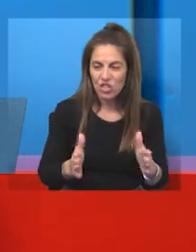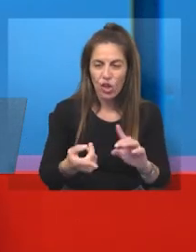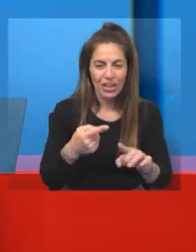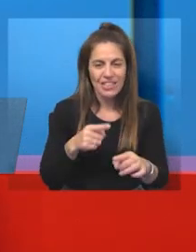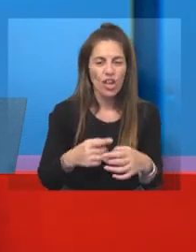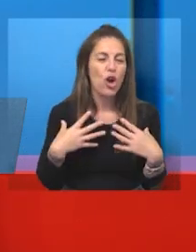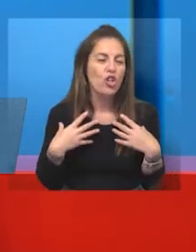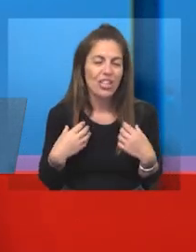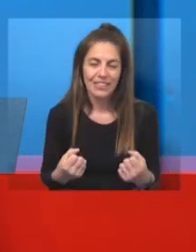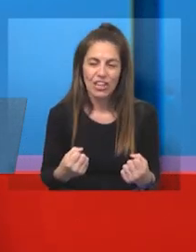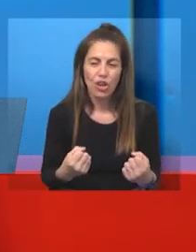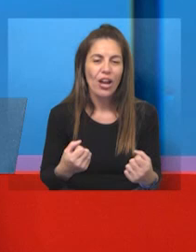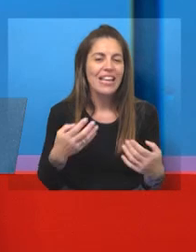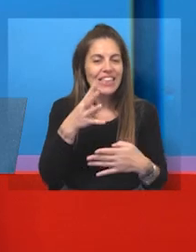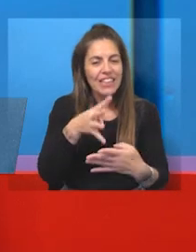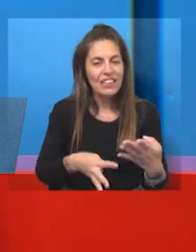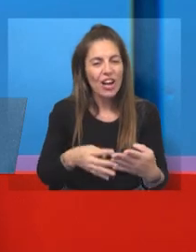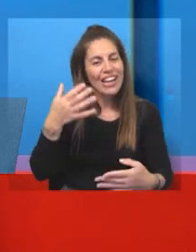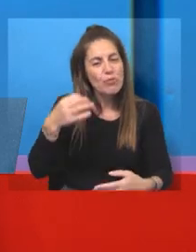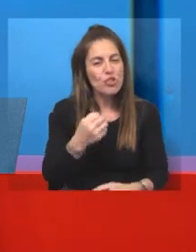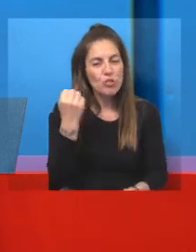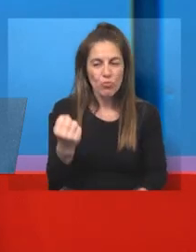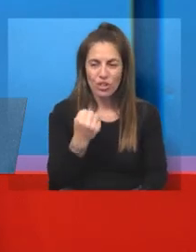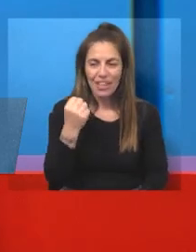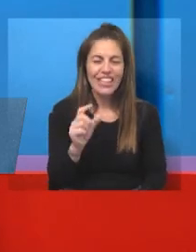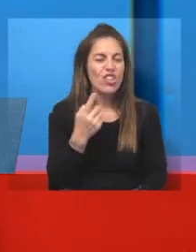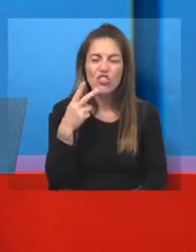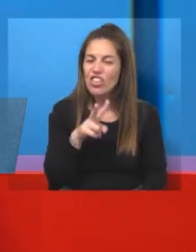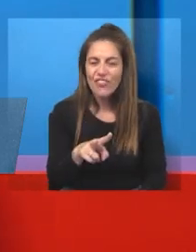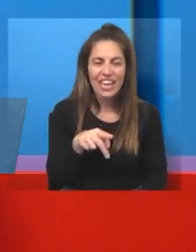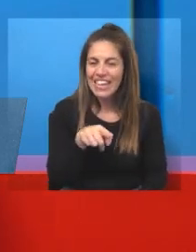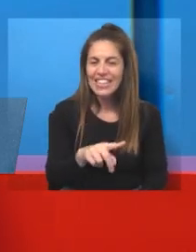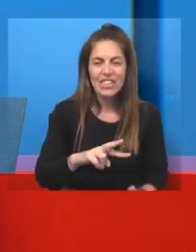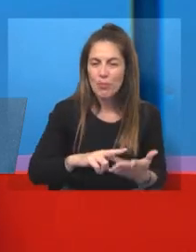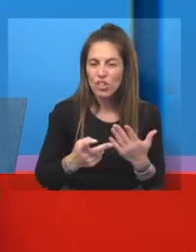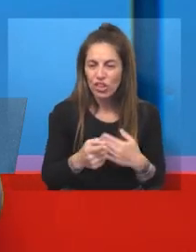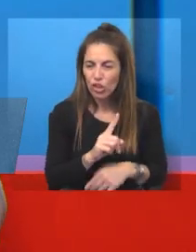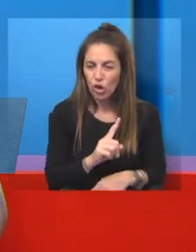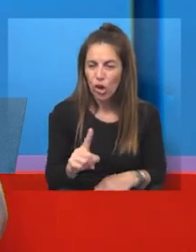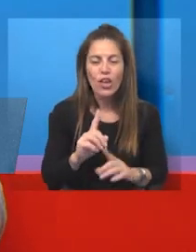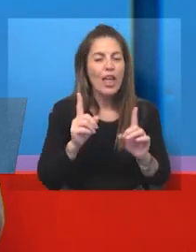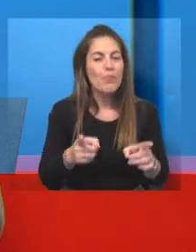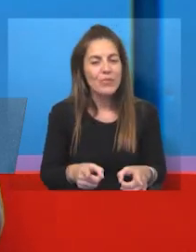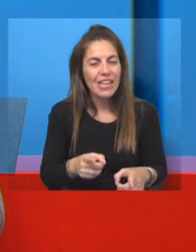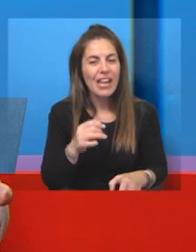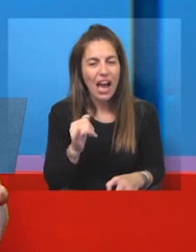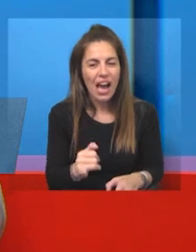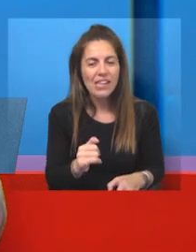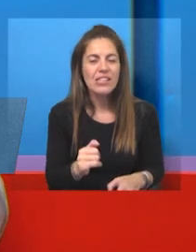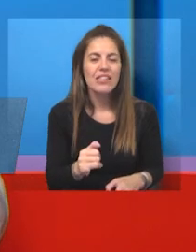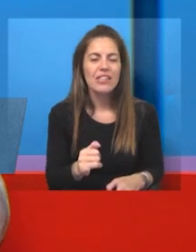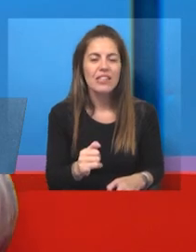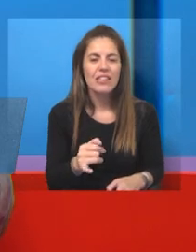con lo sanitario y la intersectorialidad nos parece importante y no se ve í reflejado sin embargo también eh en